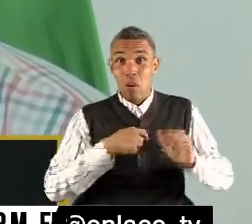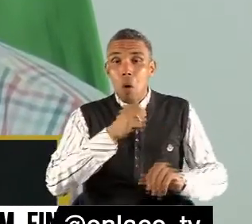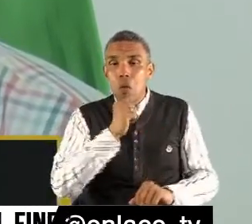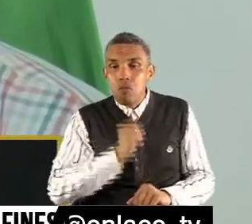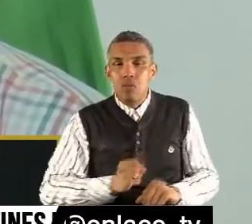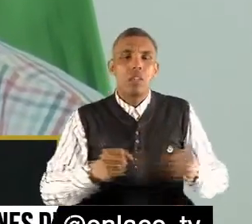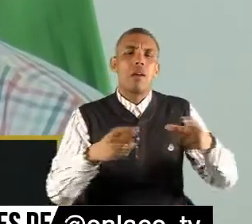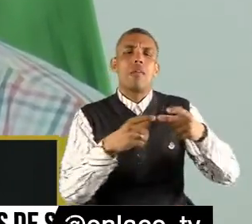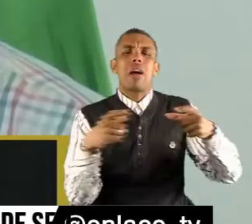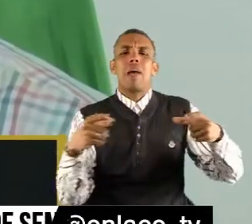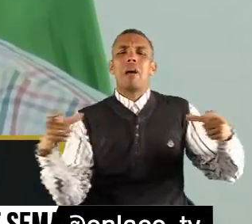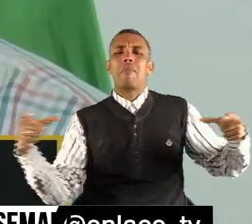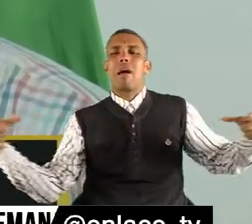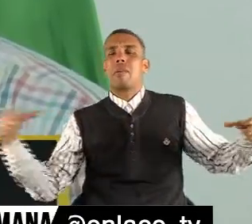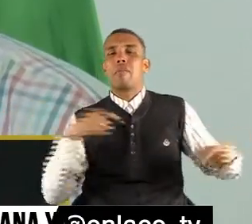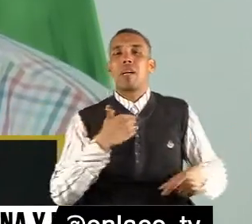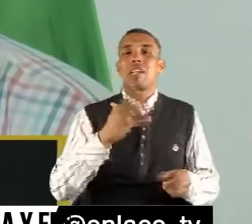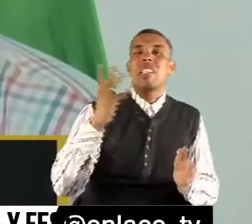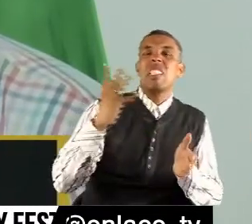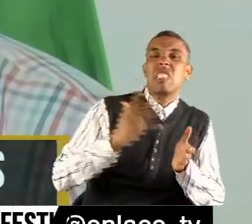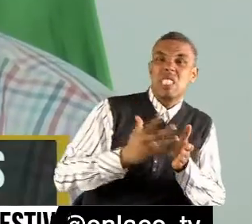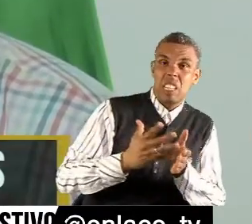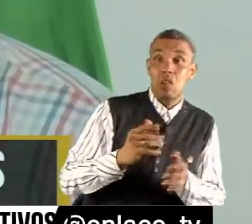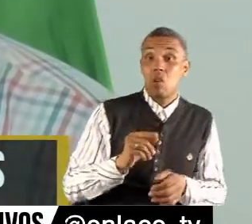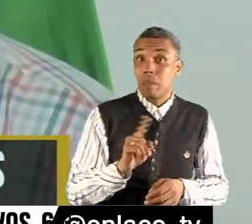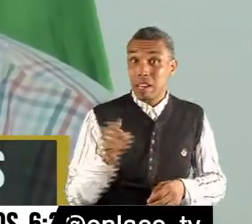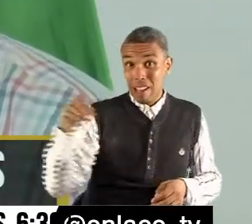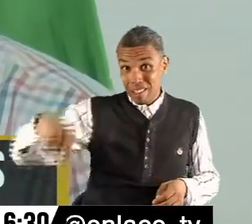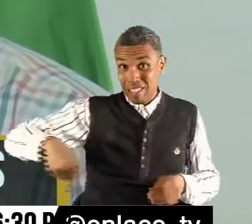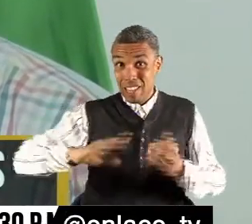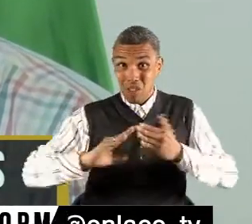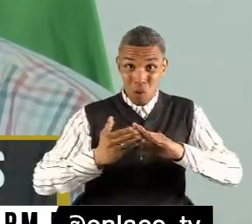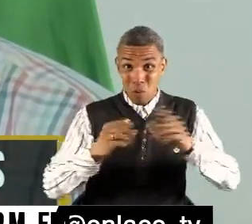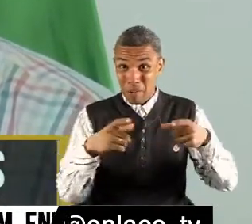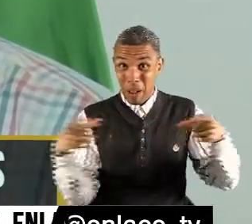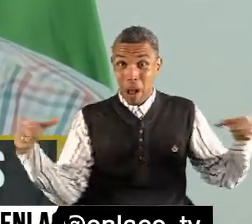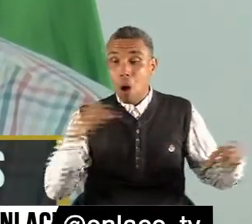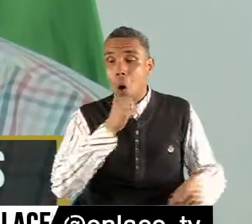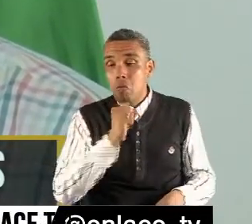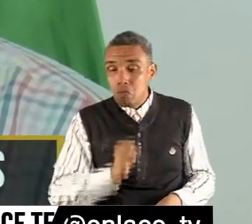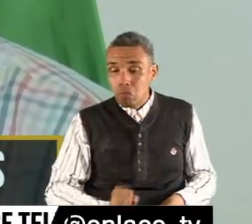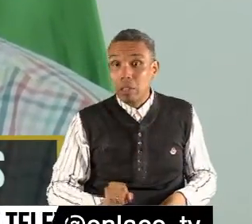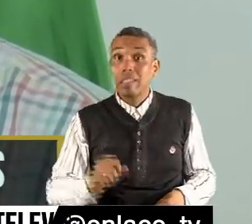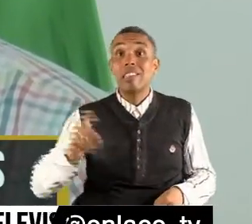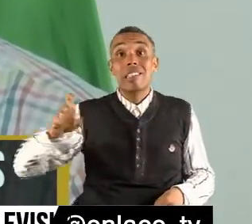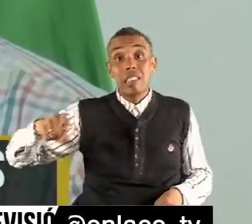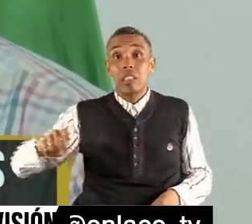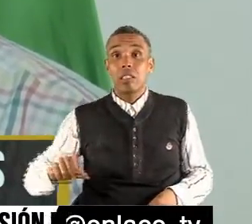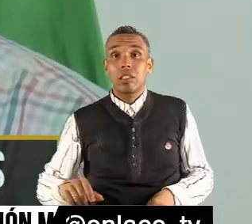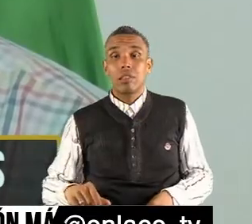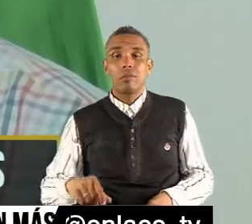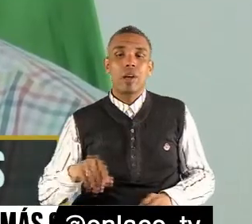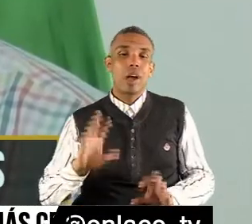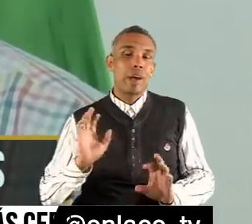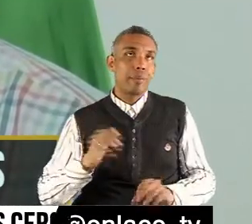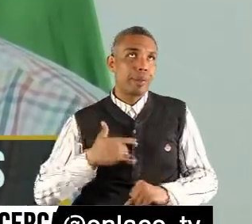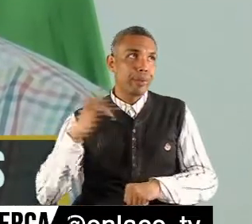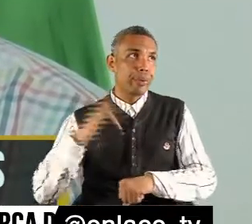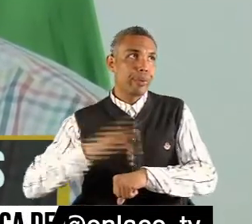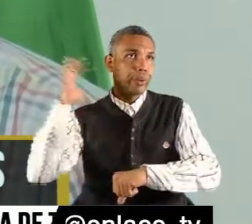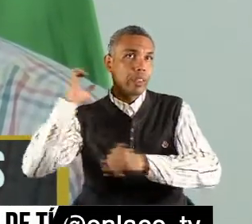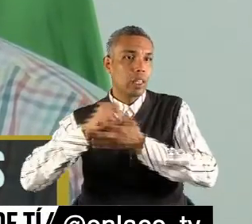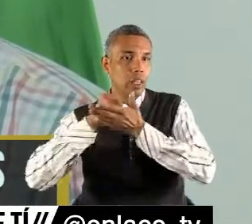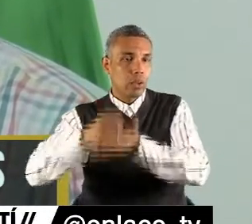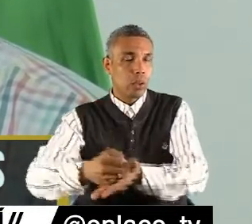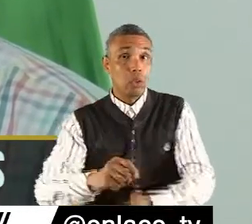que realmente lo necesita, que realmente no es caridad lo que hacemos, sino es un derecho constitucional